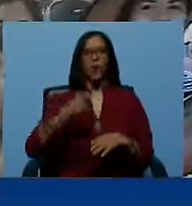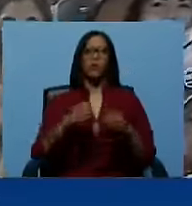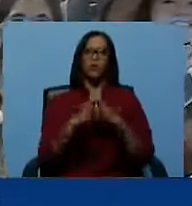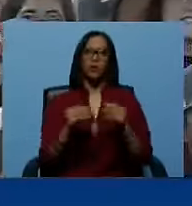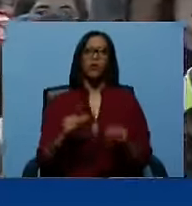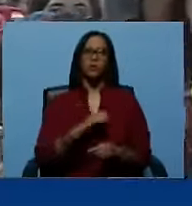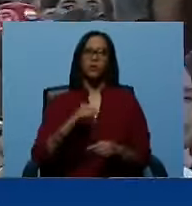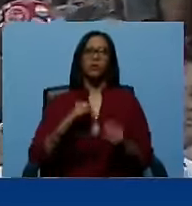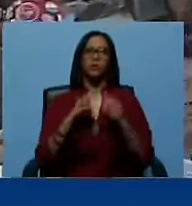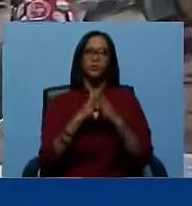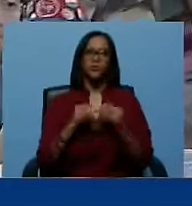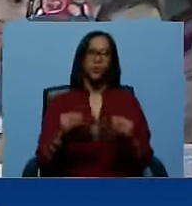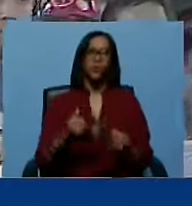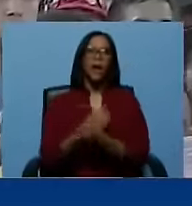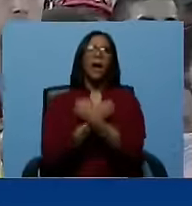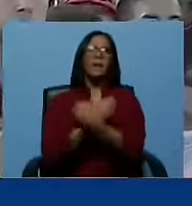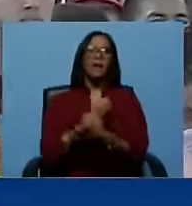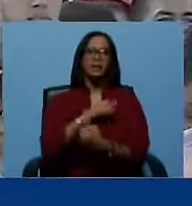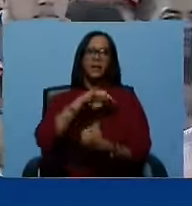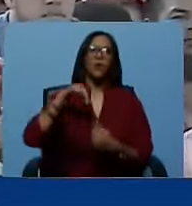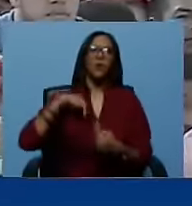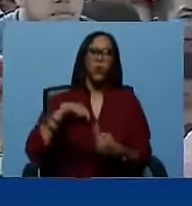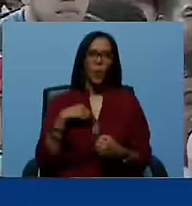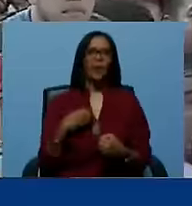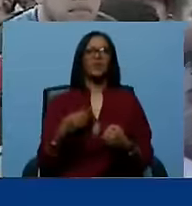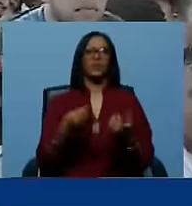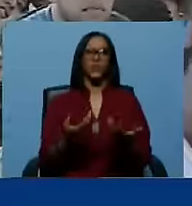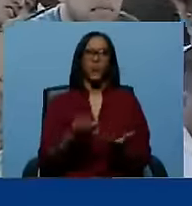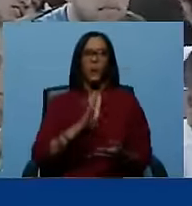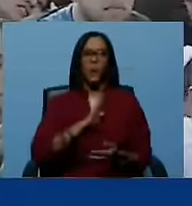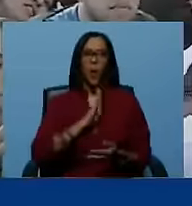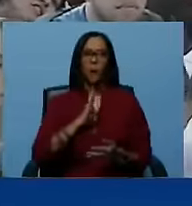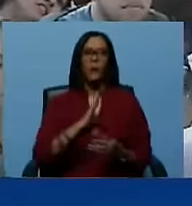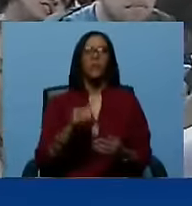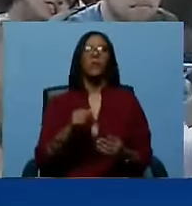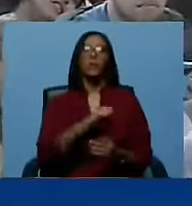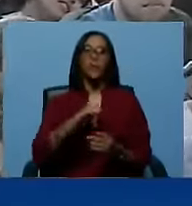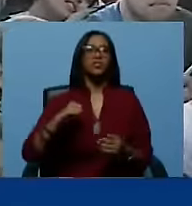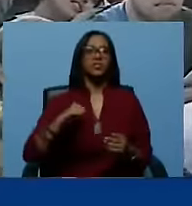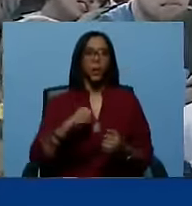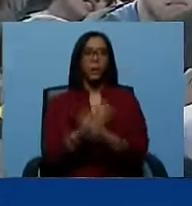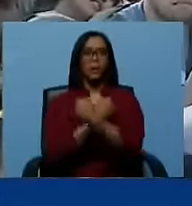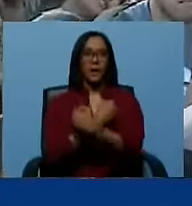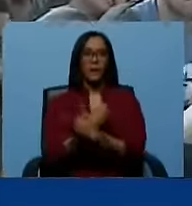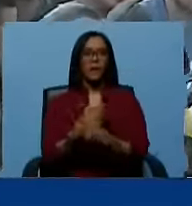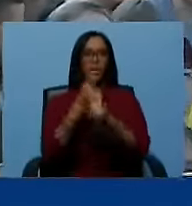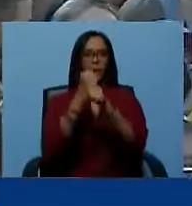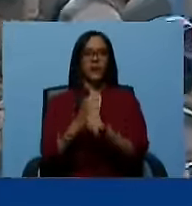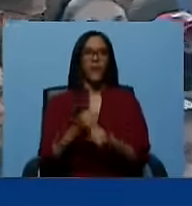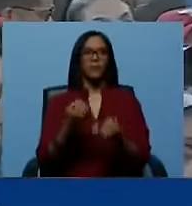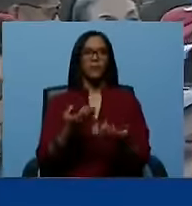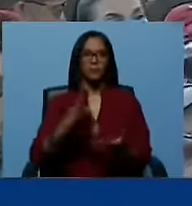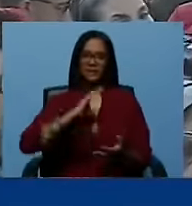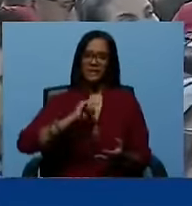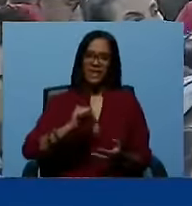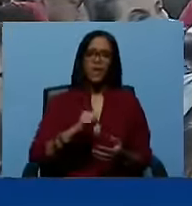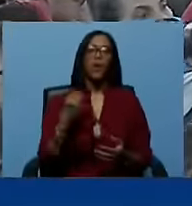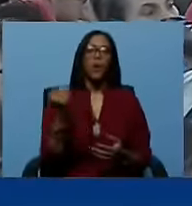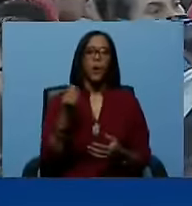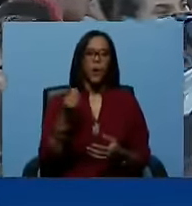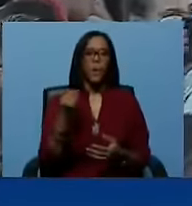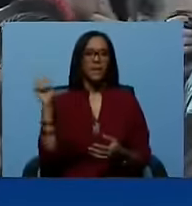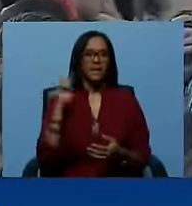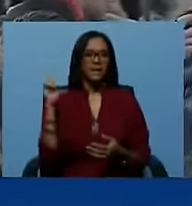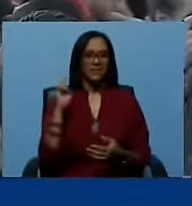y todas, amando nuestro terruño, amando lo que somos y amando lo que aspiramos ser como venezolanos y como